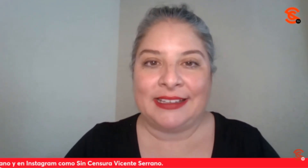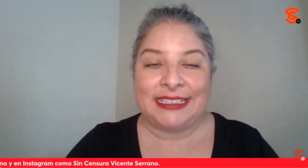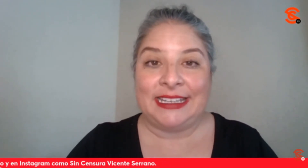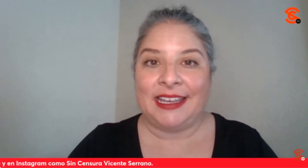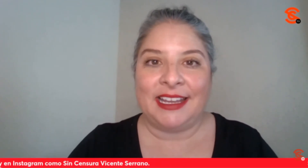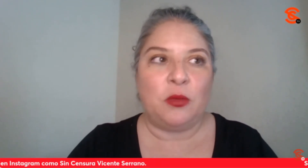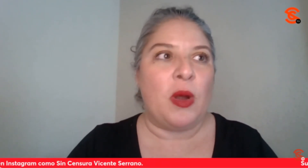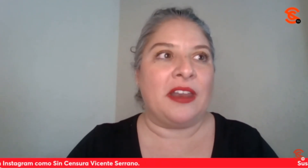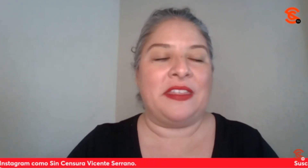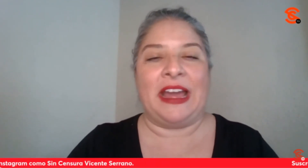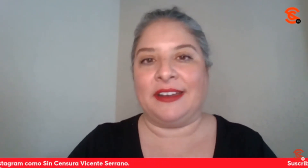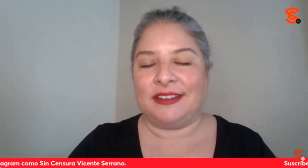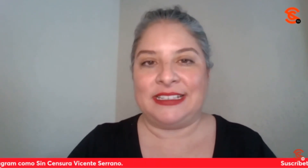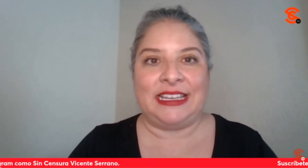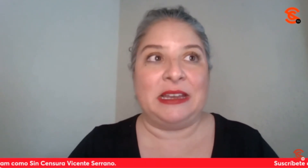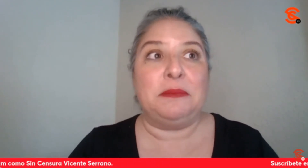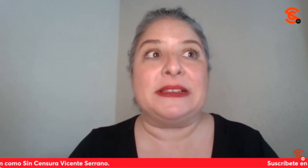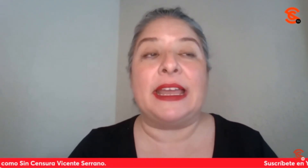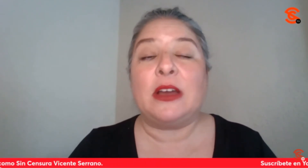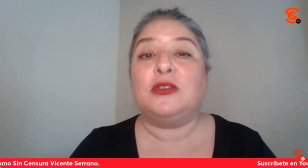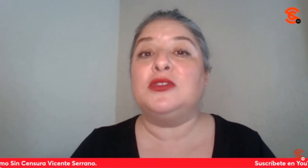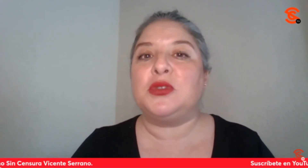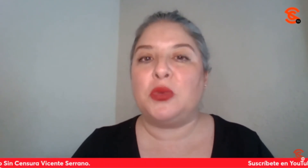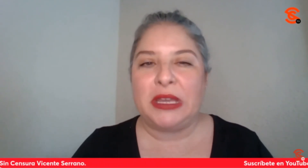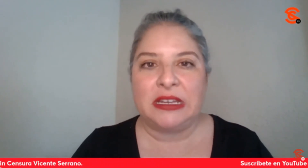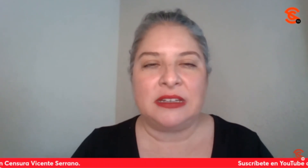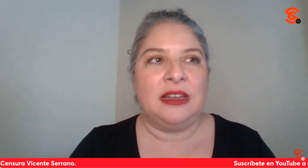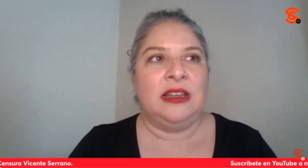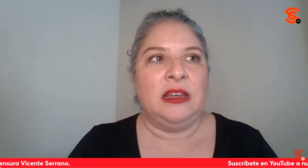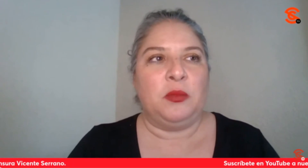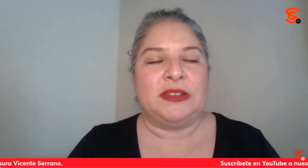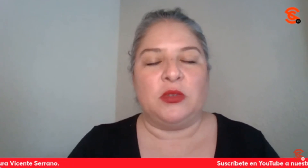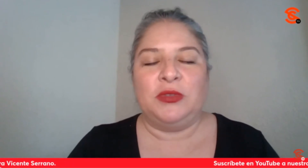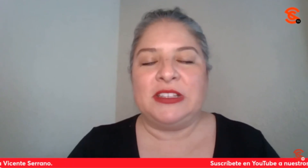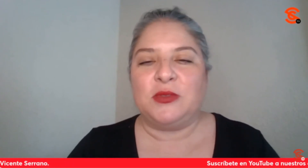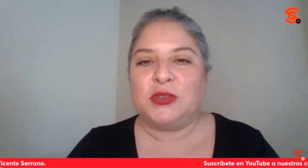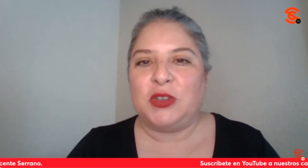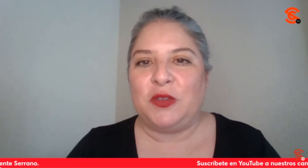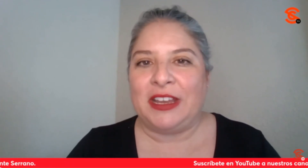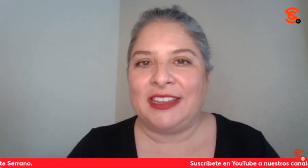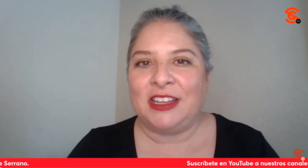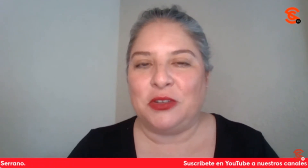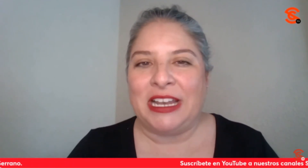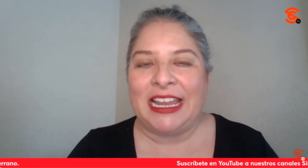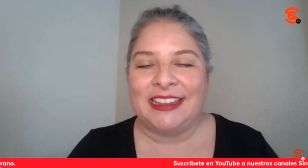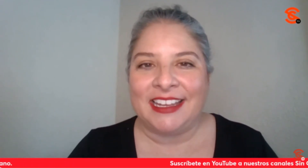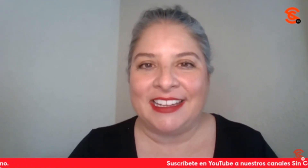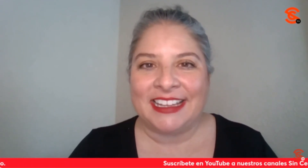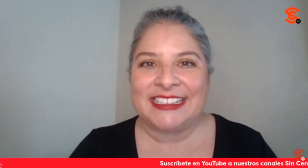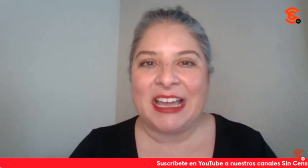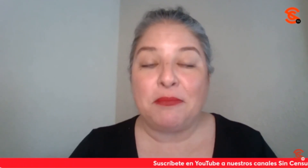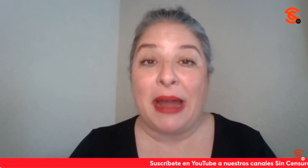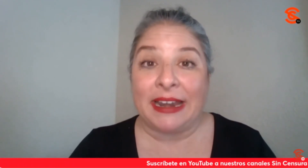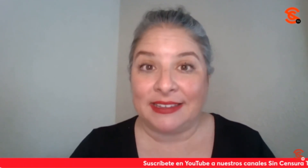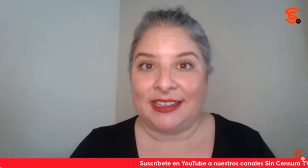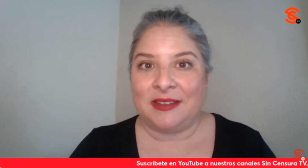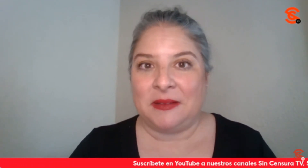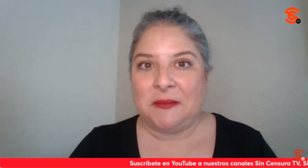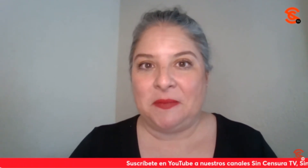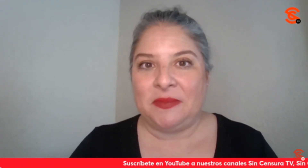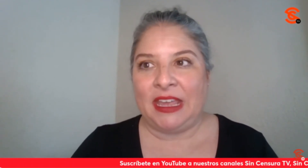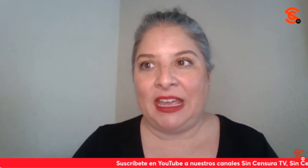manera, si quiere guardar, si quiere empezar a construir pues un discurso diferente en donde la integridad sea